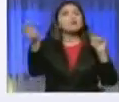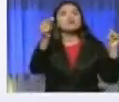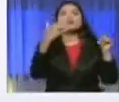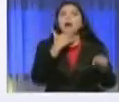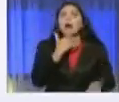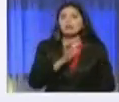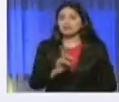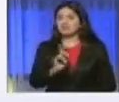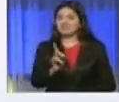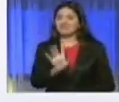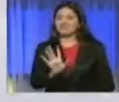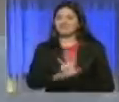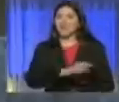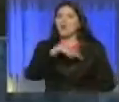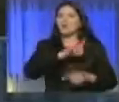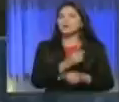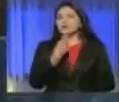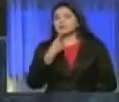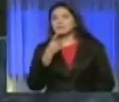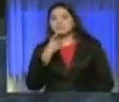No, discuten lo que dice el vampiro